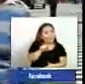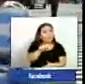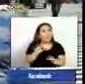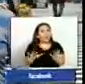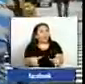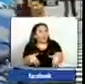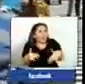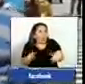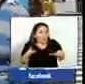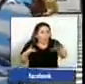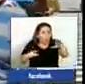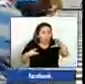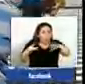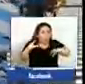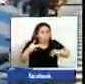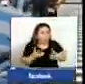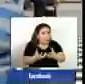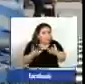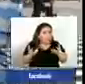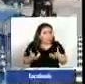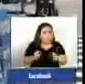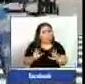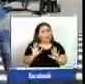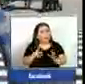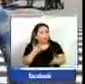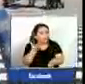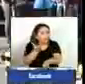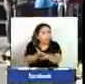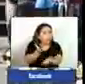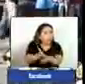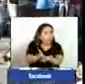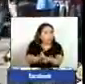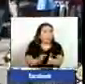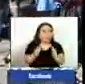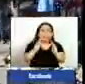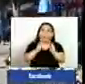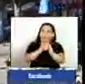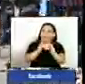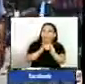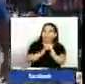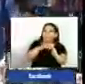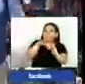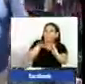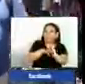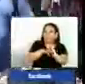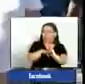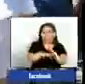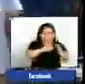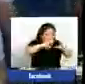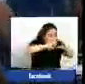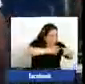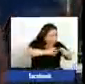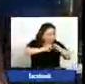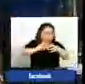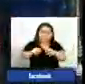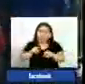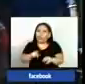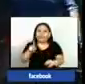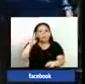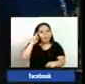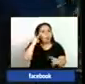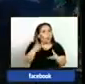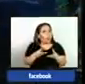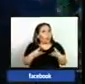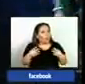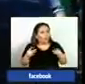al incremento de casos contagiados y que la propuesta de una cuarentena focalizada no garantiza la disminución de